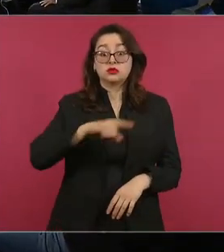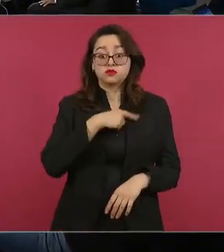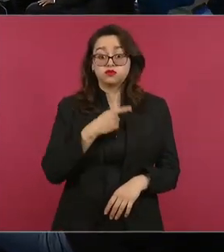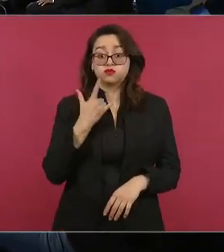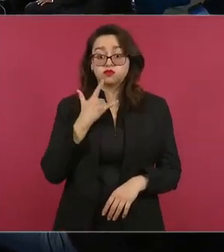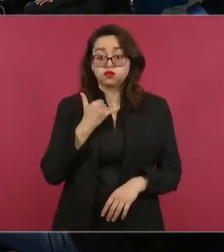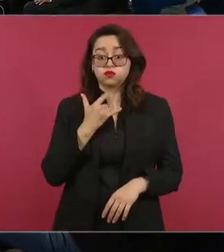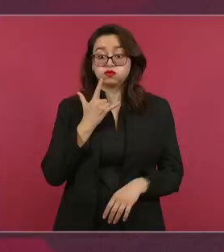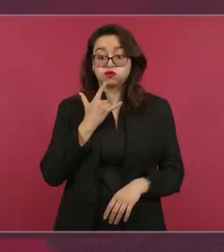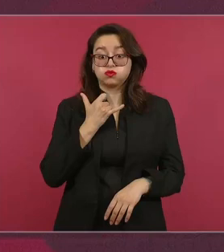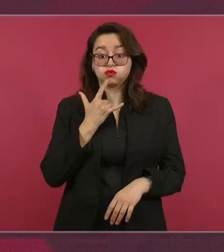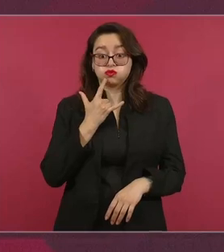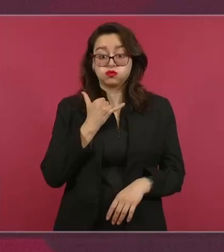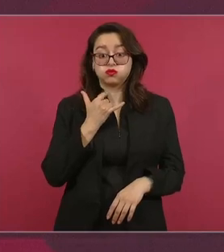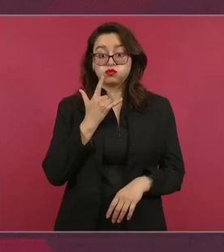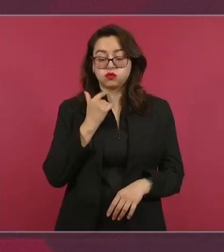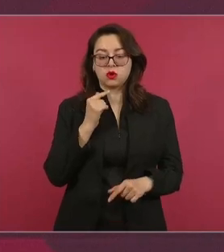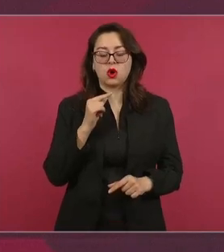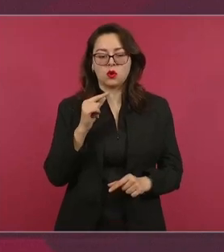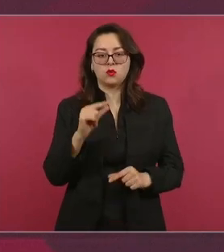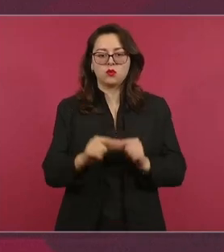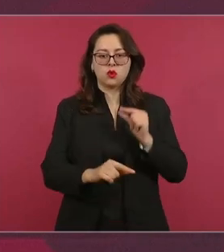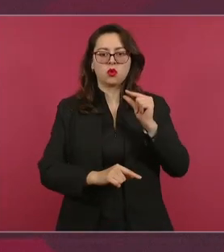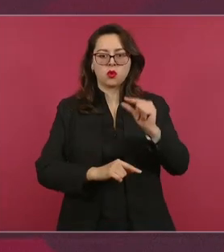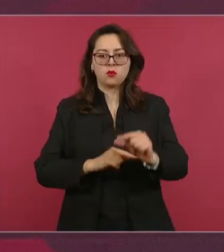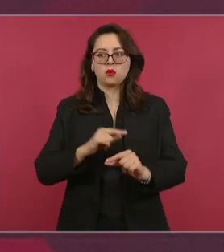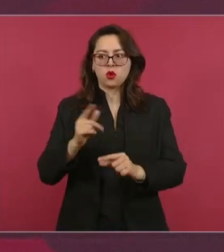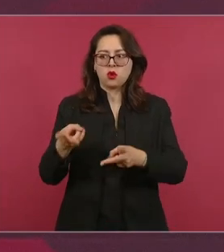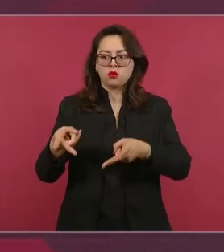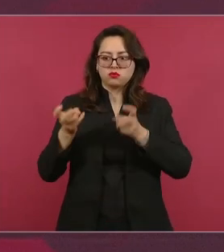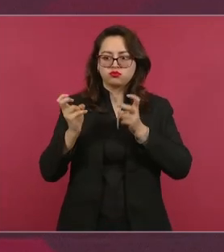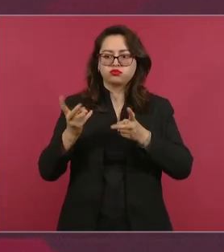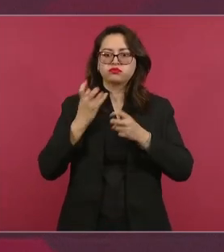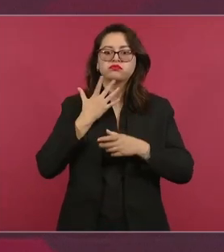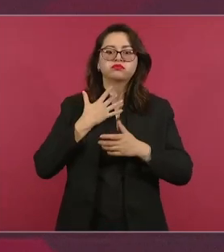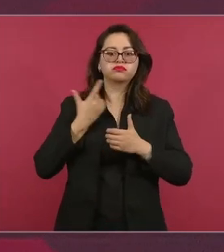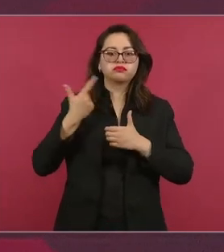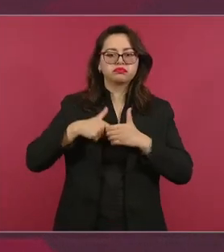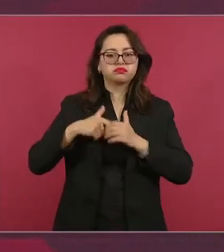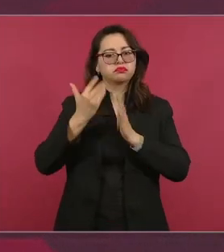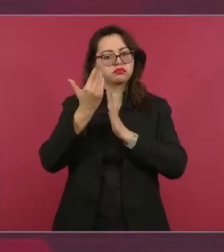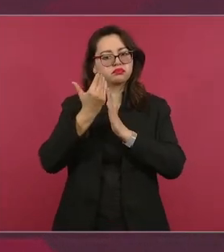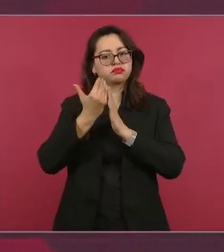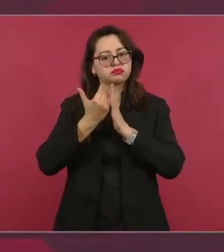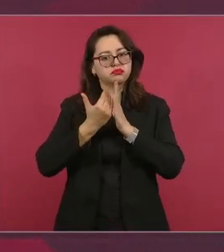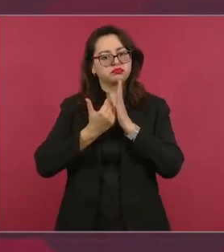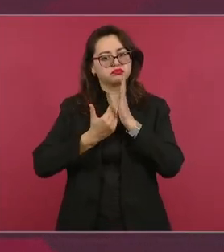Se ha venido reduciendo el huachicol.